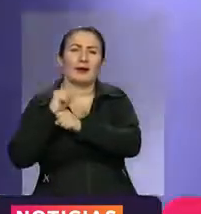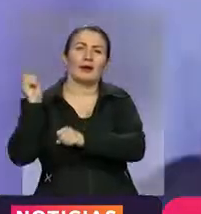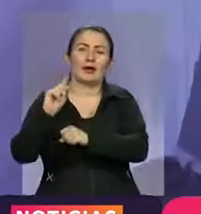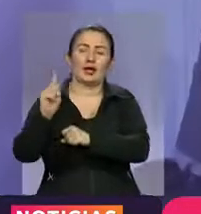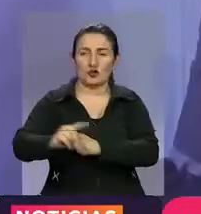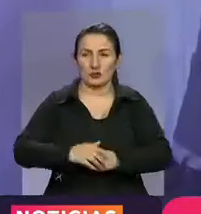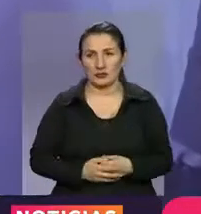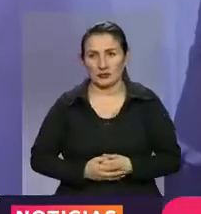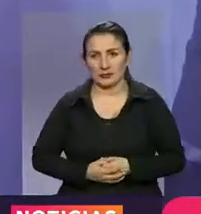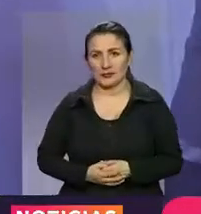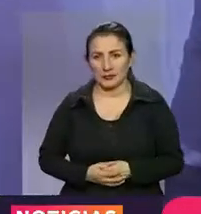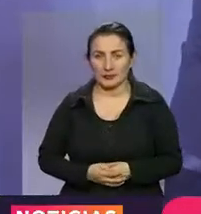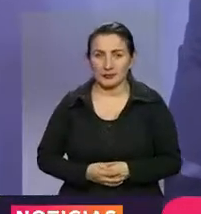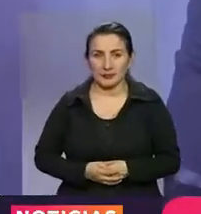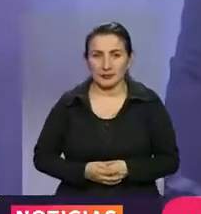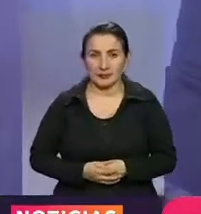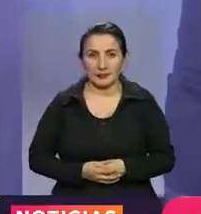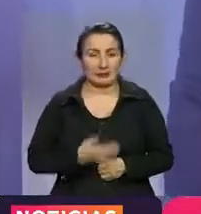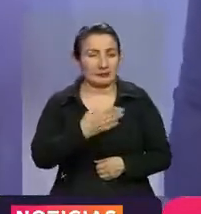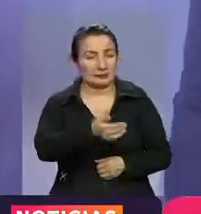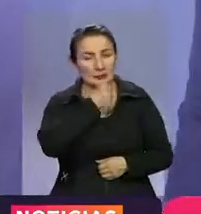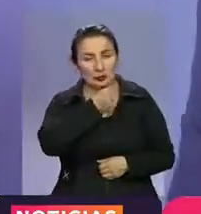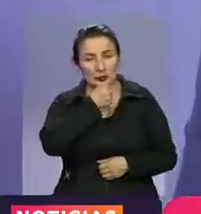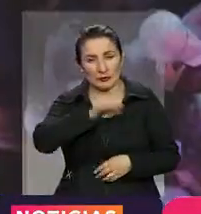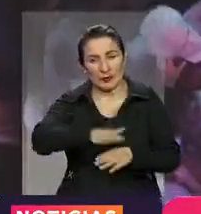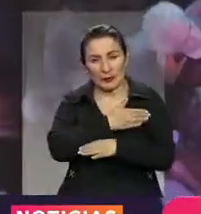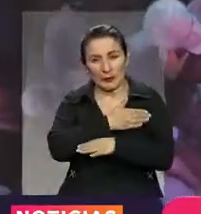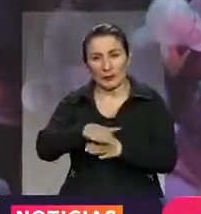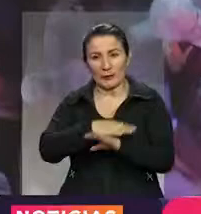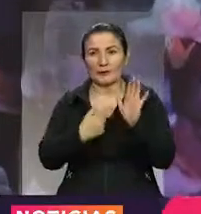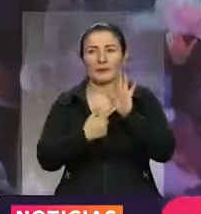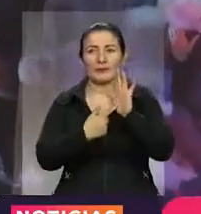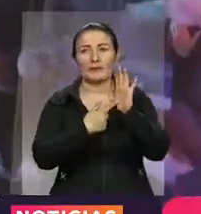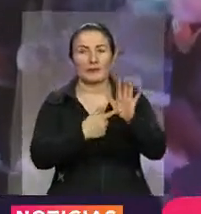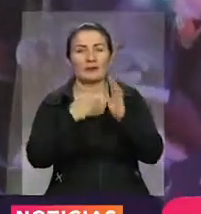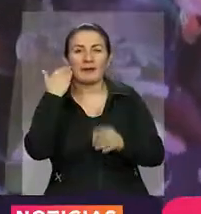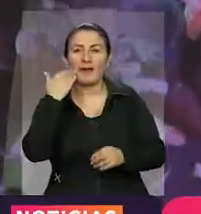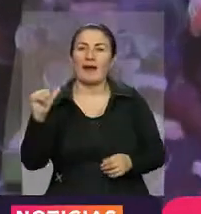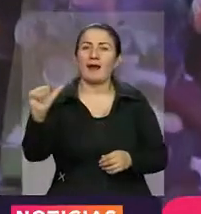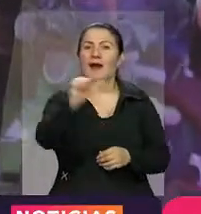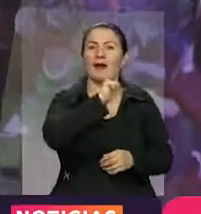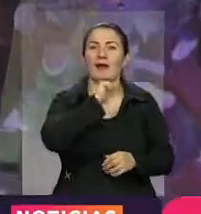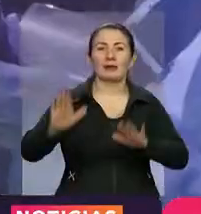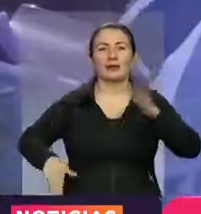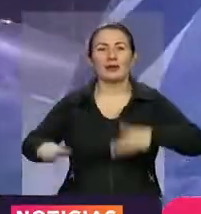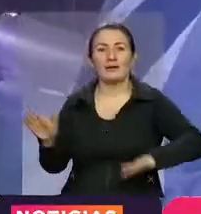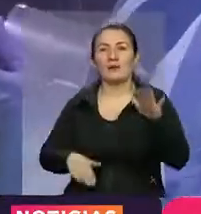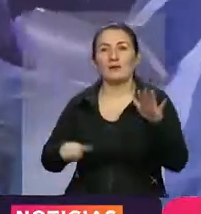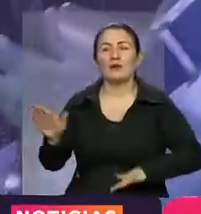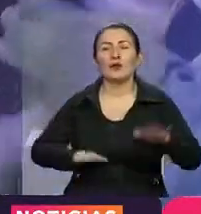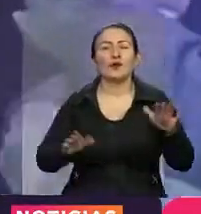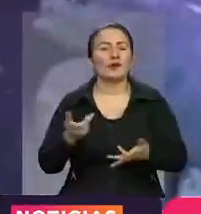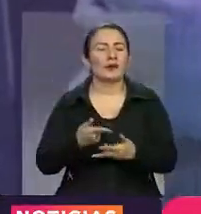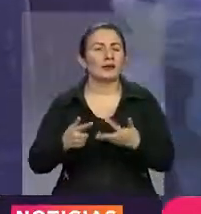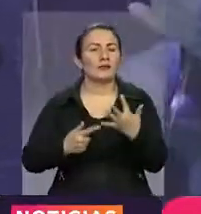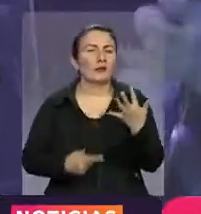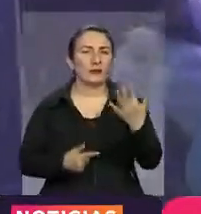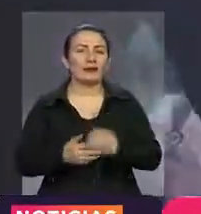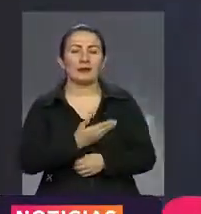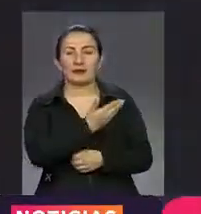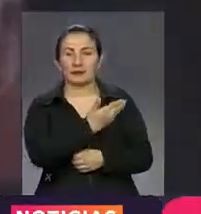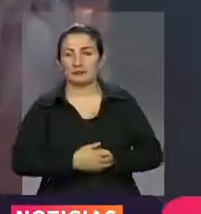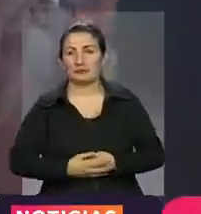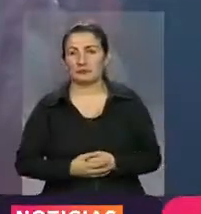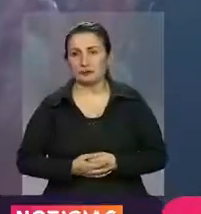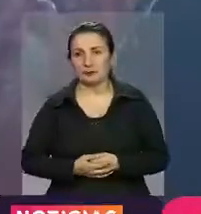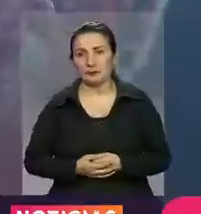orden. Este concierto contó con la presentación de La Muchacha y de Los Tambores de Toto e invitados Edson Belandia,